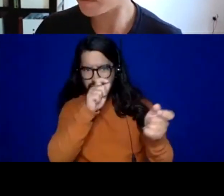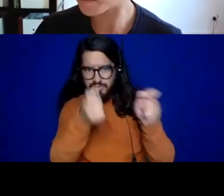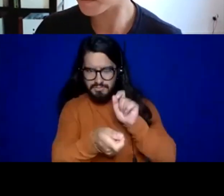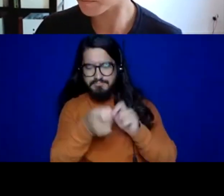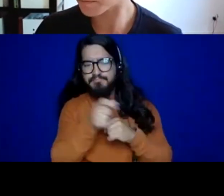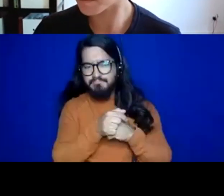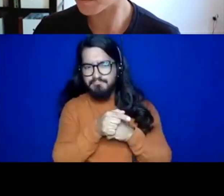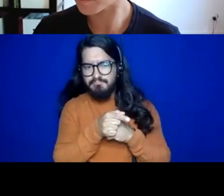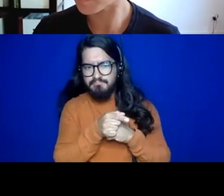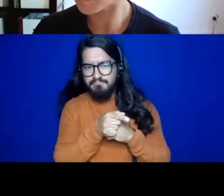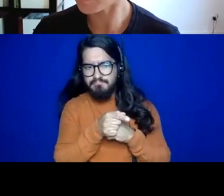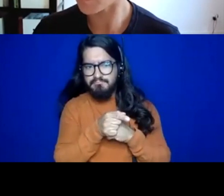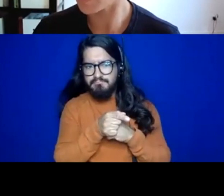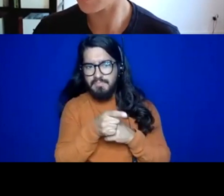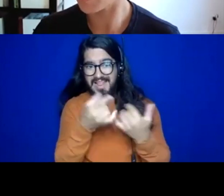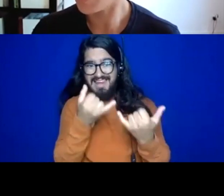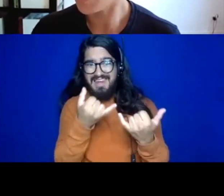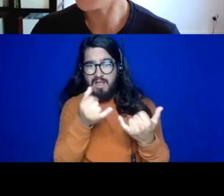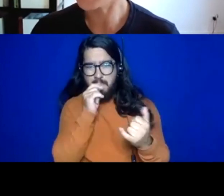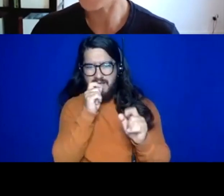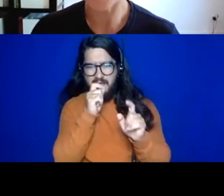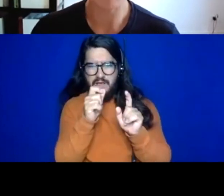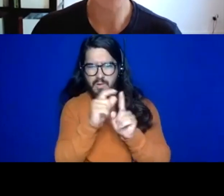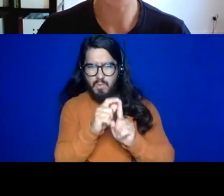Entonces voy a poner mi contraseña actual